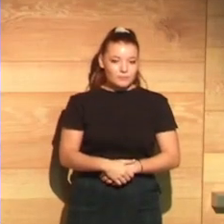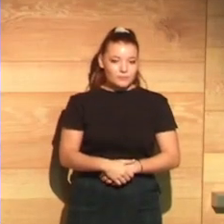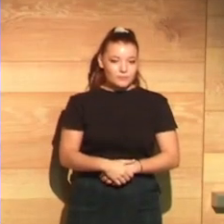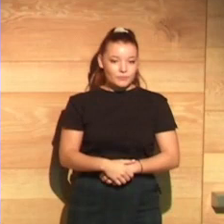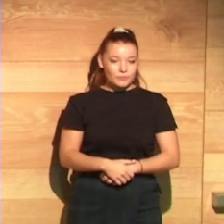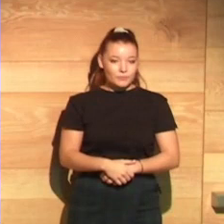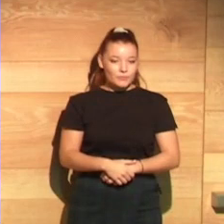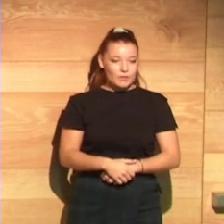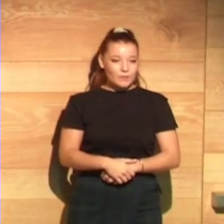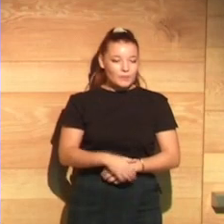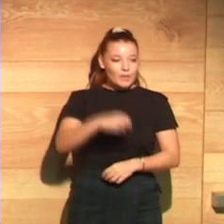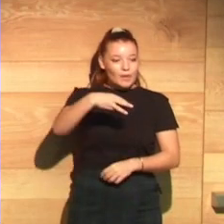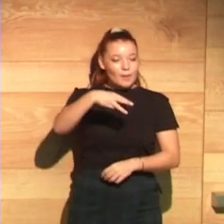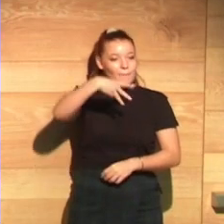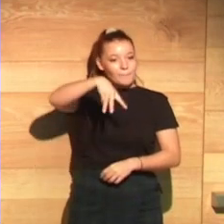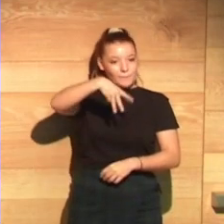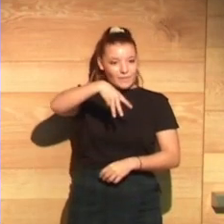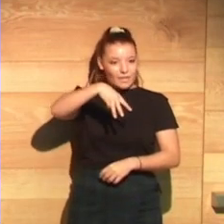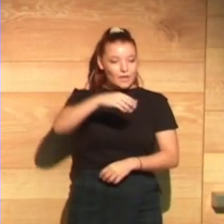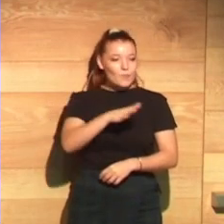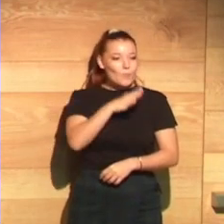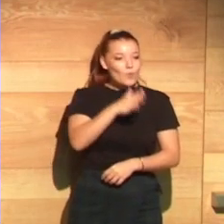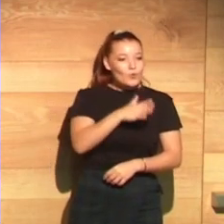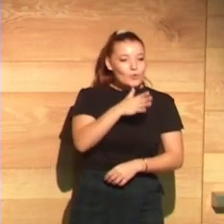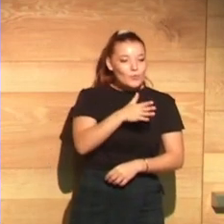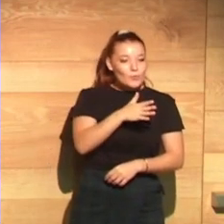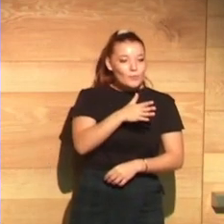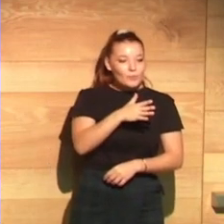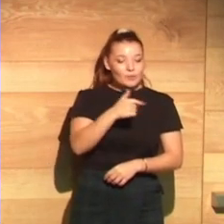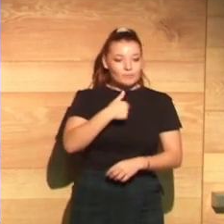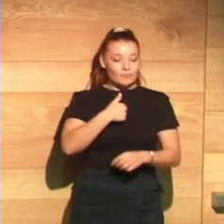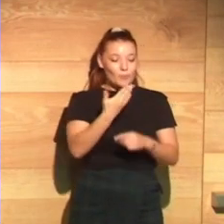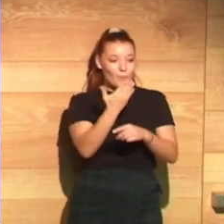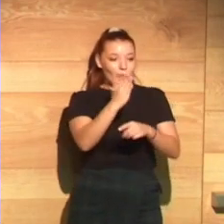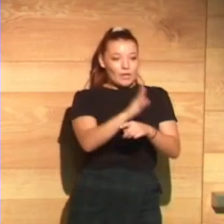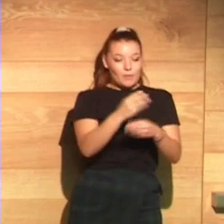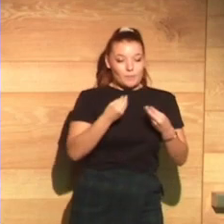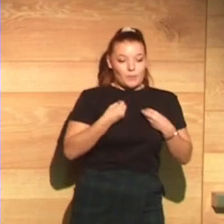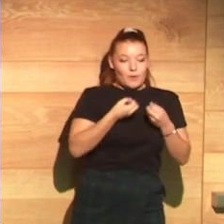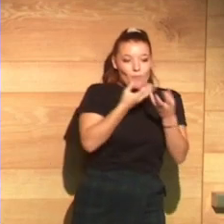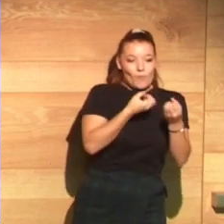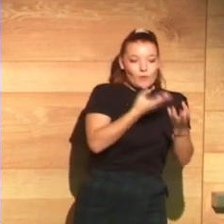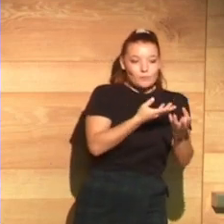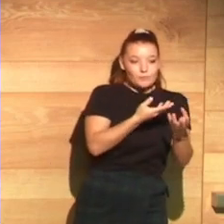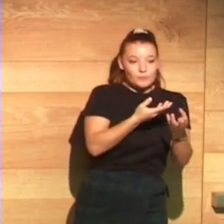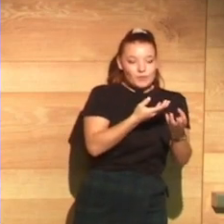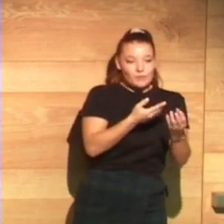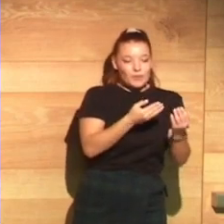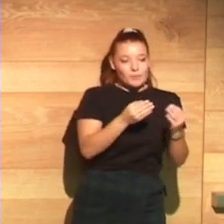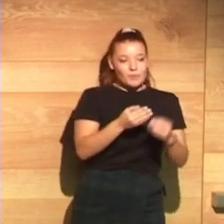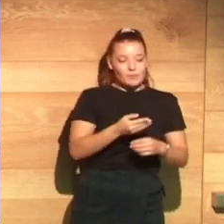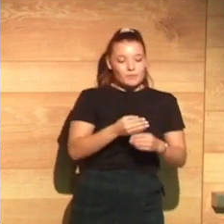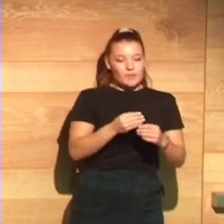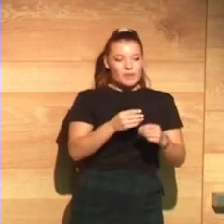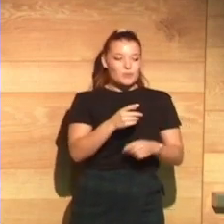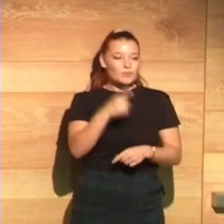Pues el motivo de Marilyn, o sea, siempre que hago una presentación de una biografía,